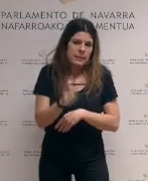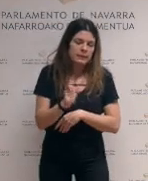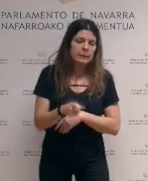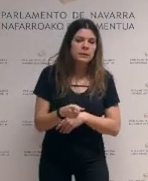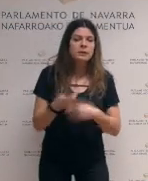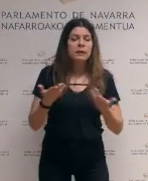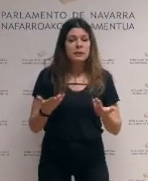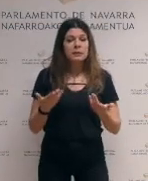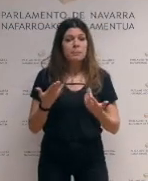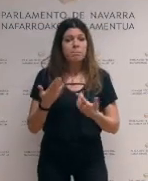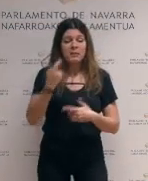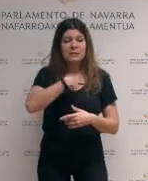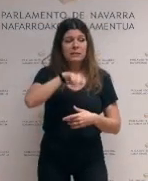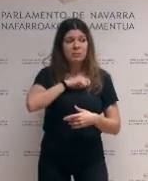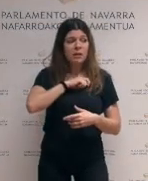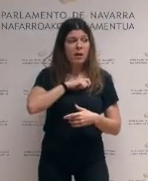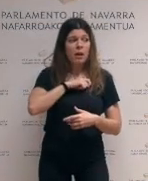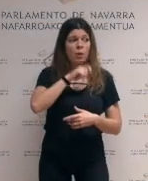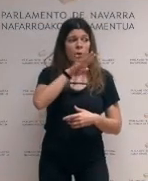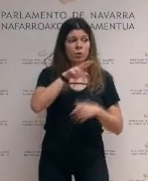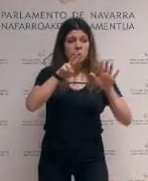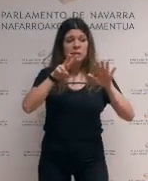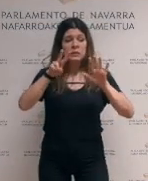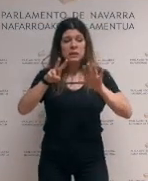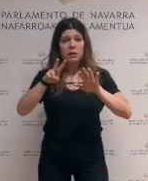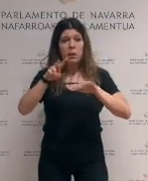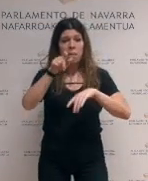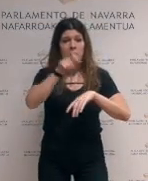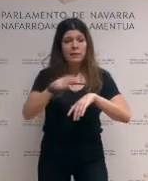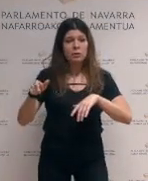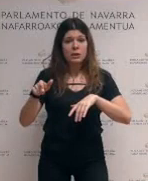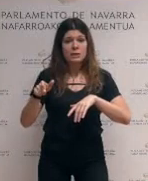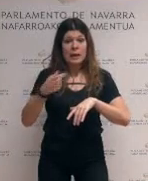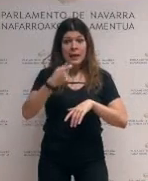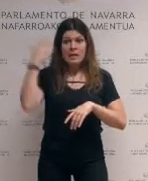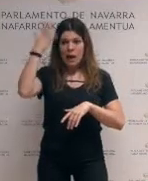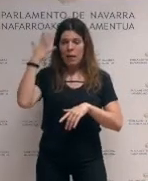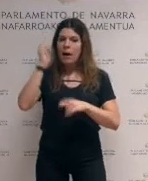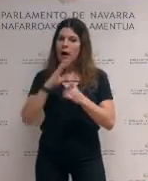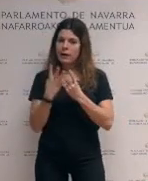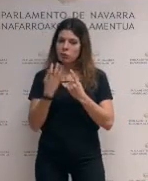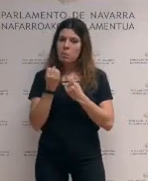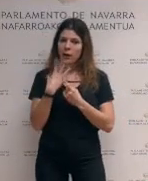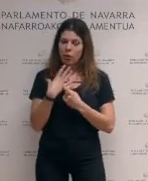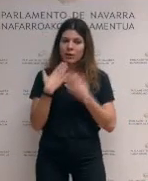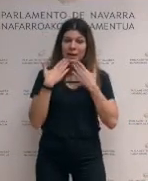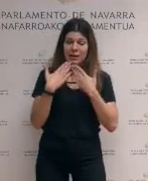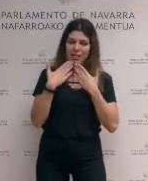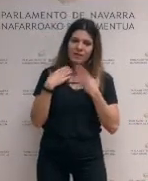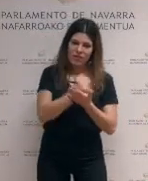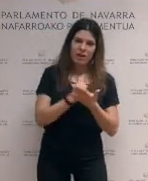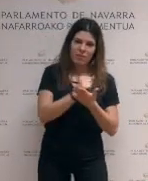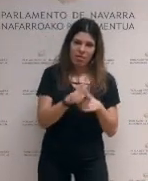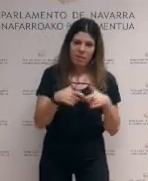427 personas mayores de 65 años por farmacia, en Navarra tenemos un ratio muchísimo mejor, evidentemente consecuencia de este gran número de farmacias que